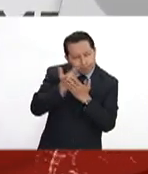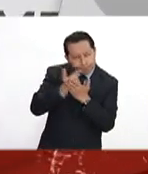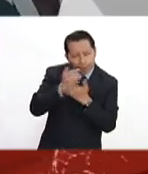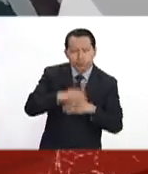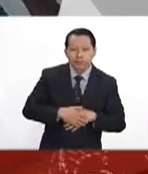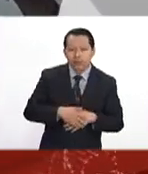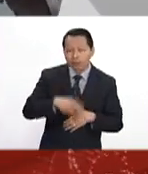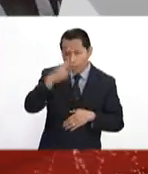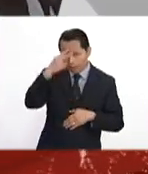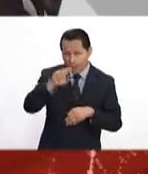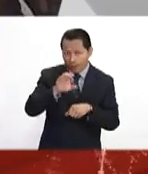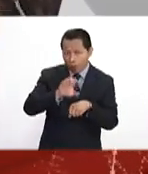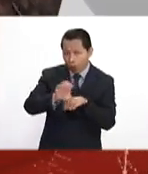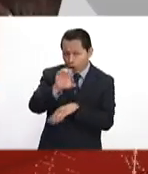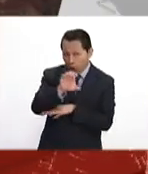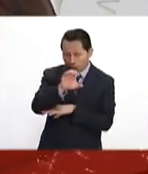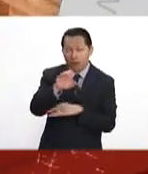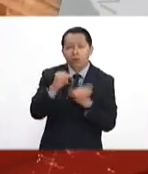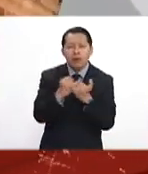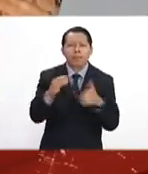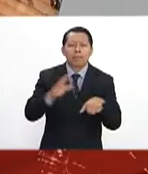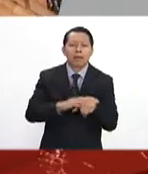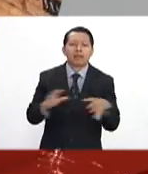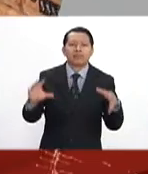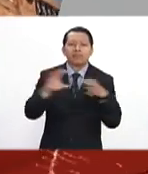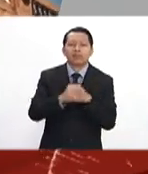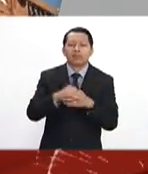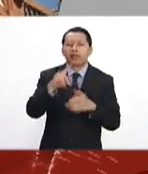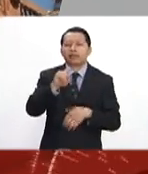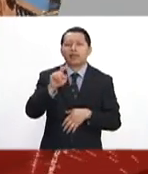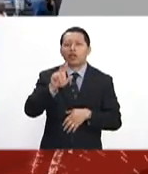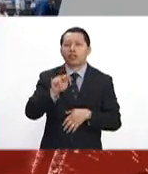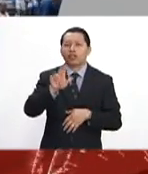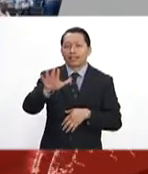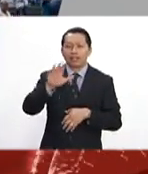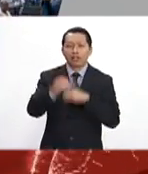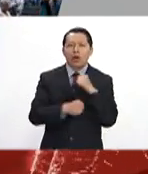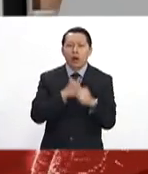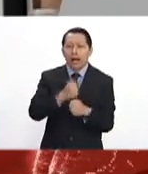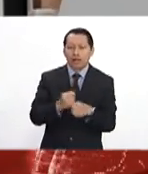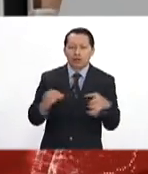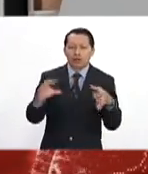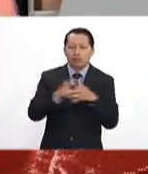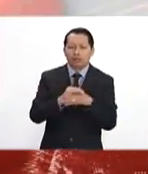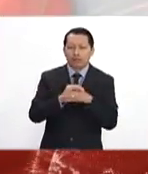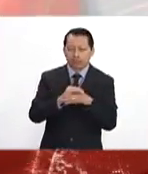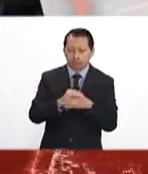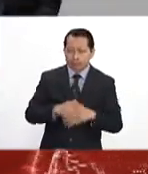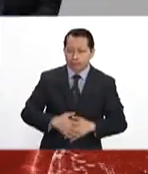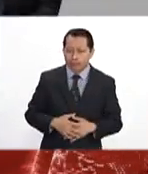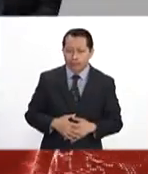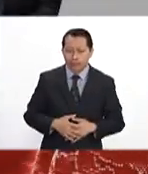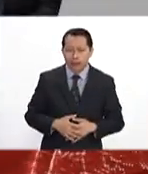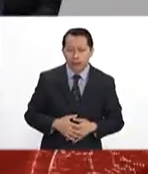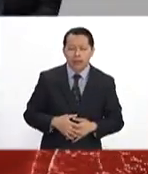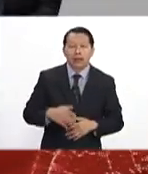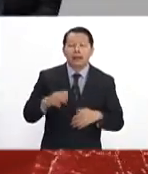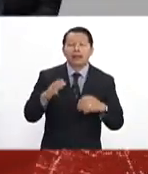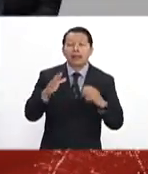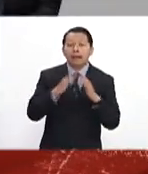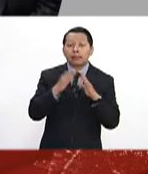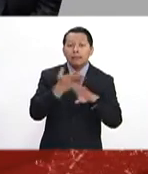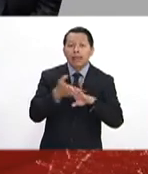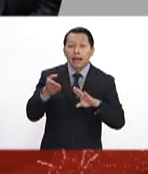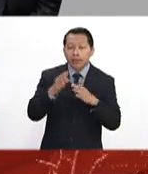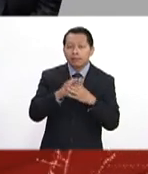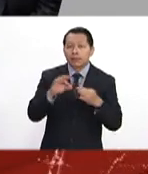y Colombia estrechan sus relaciones bilaterales y celebran más de 185 años de hermandad. La Casa Blanca